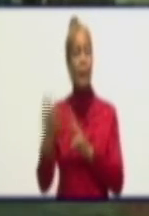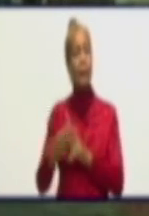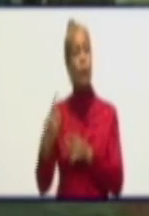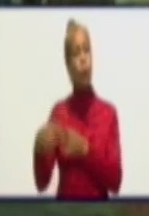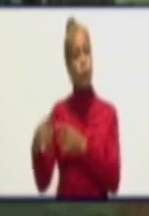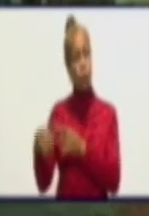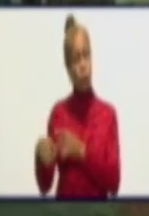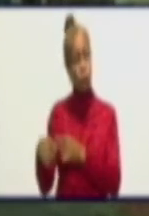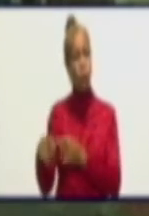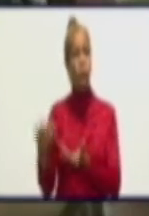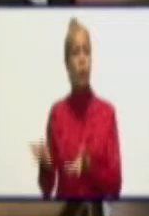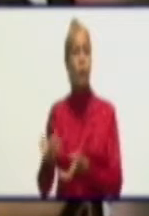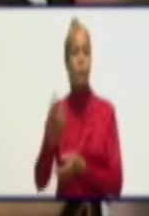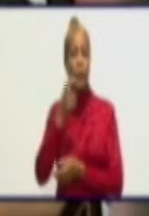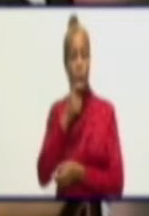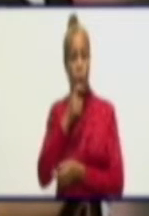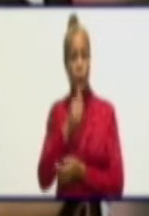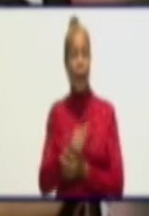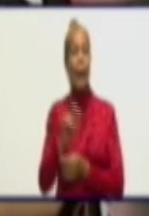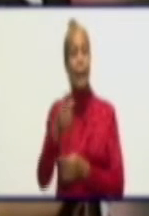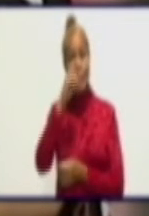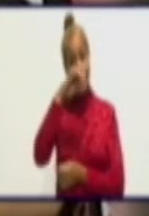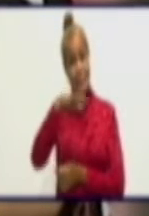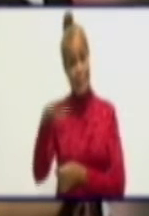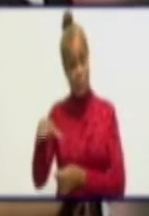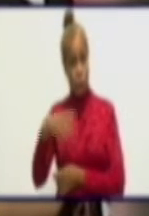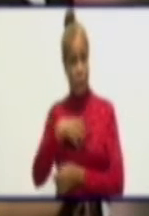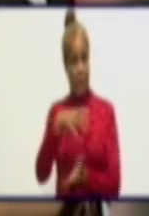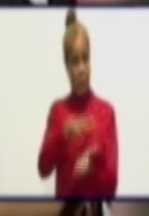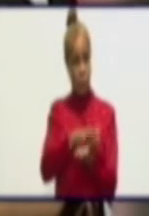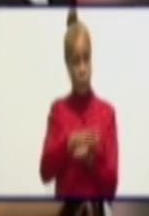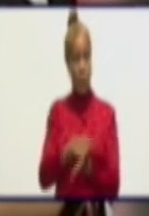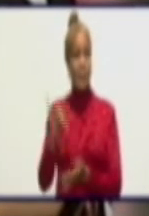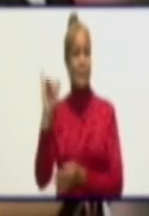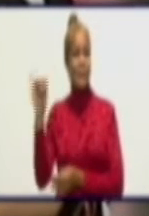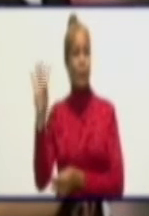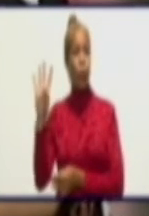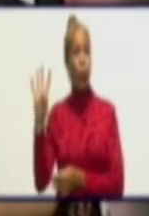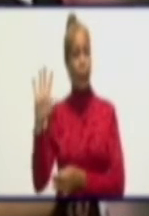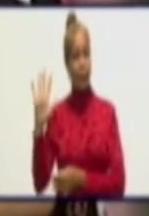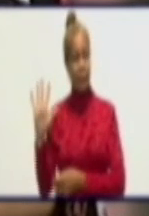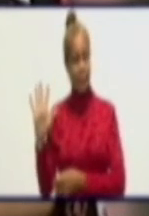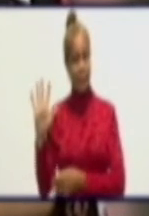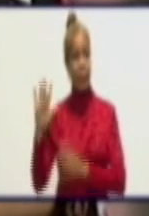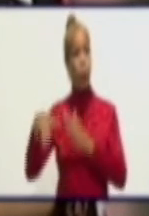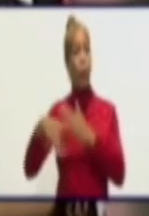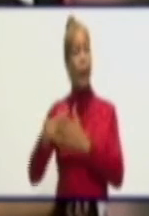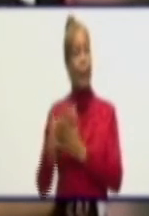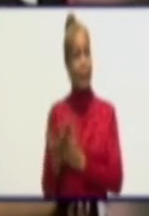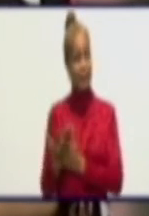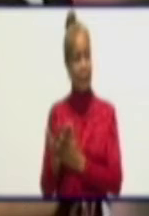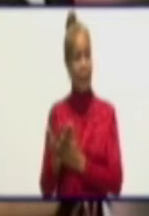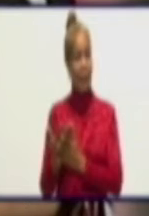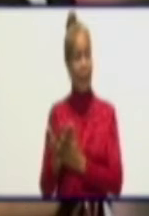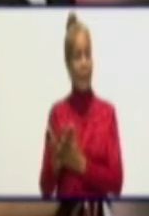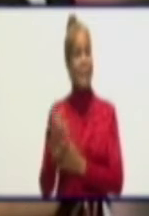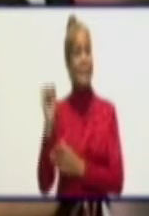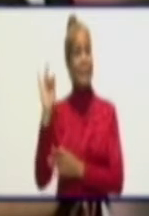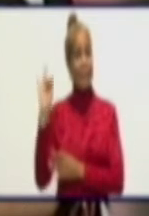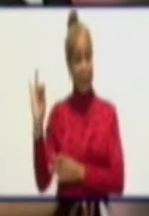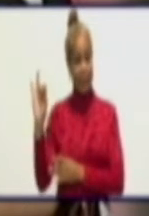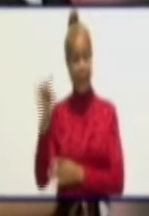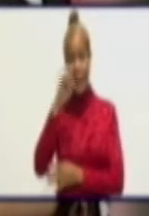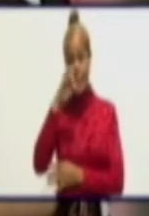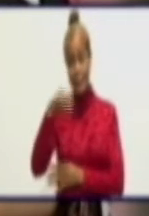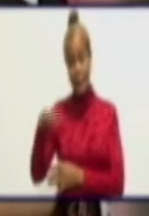en el extranjero. En la edad pediátrica se acumulan ya 645. En el día de los casos confirmados, 7 fueron en la edad